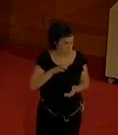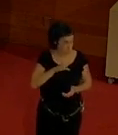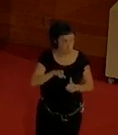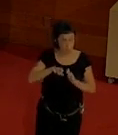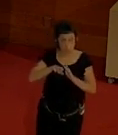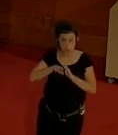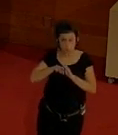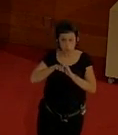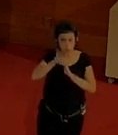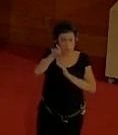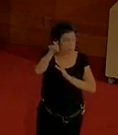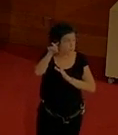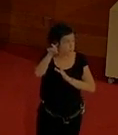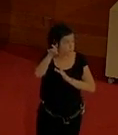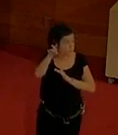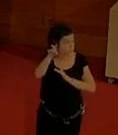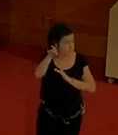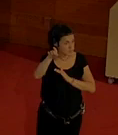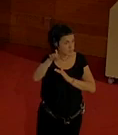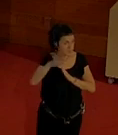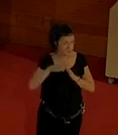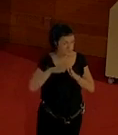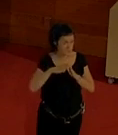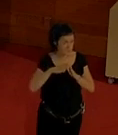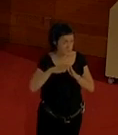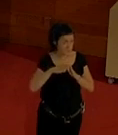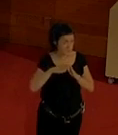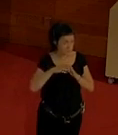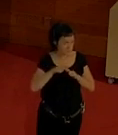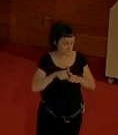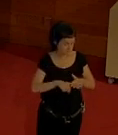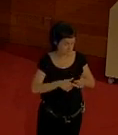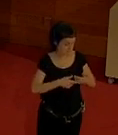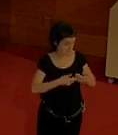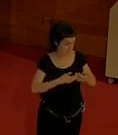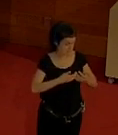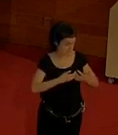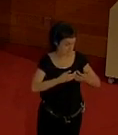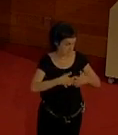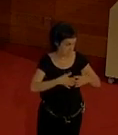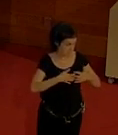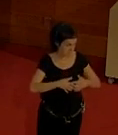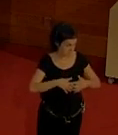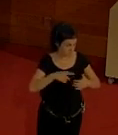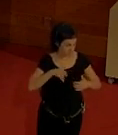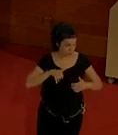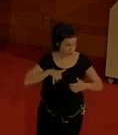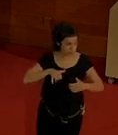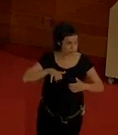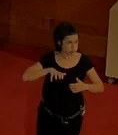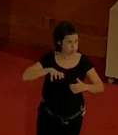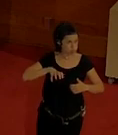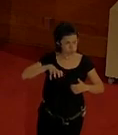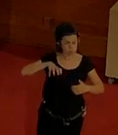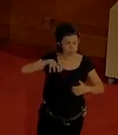el mismo eh el la misma nave que me permite lanzar una una eh nave espacial ese